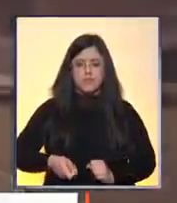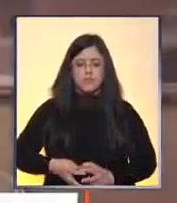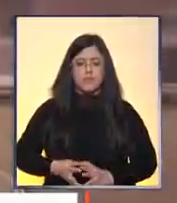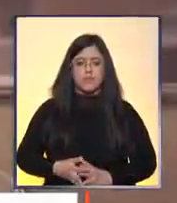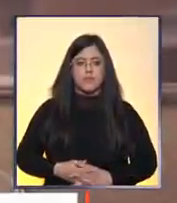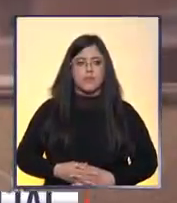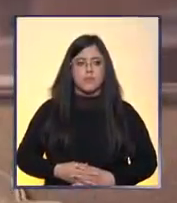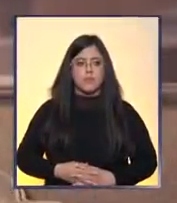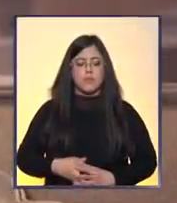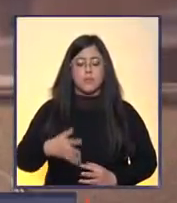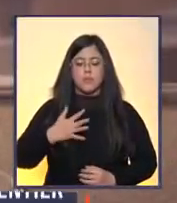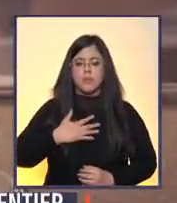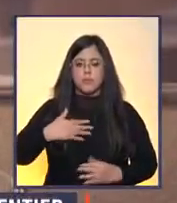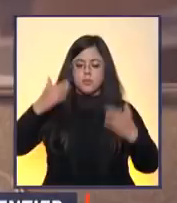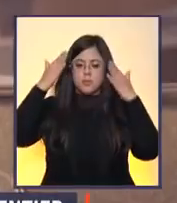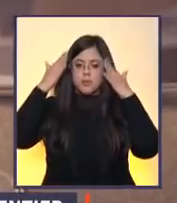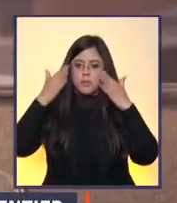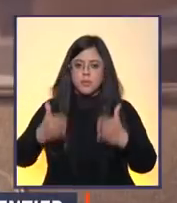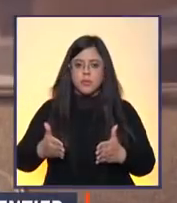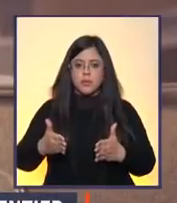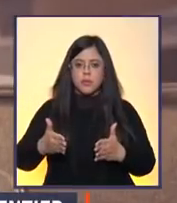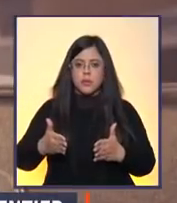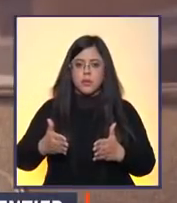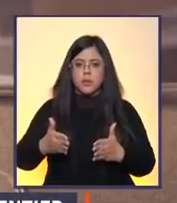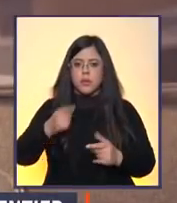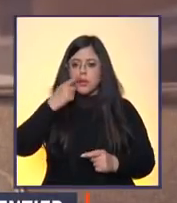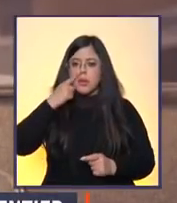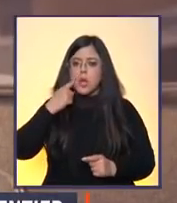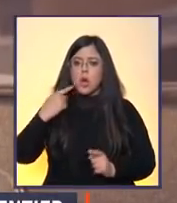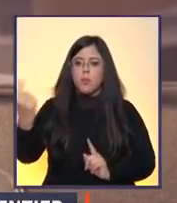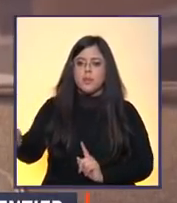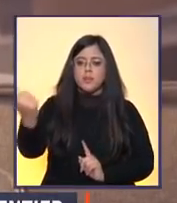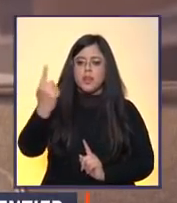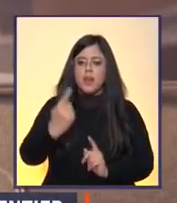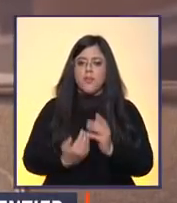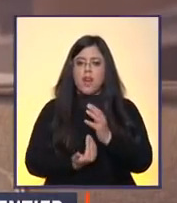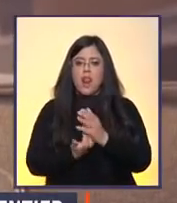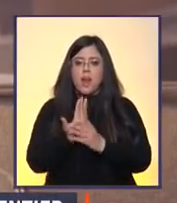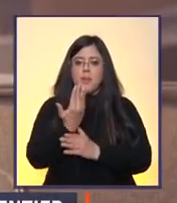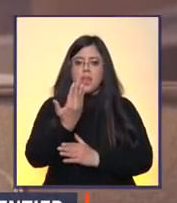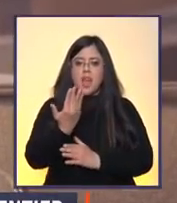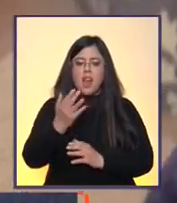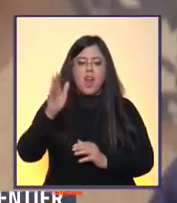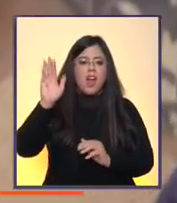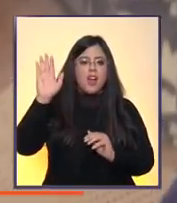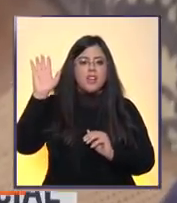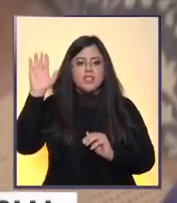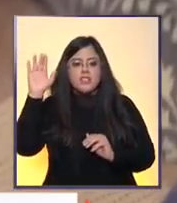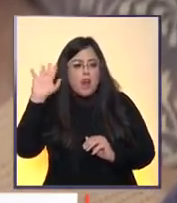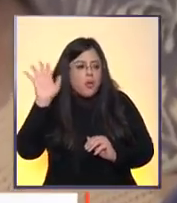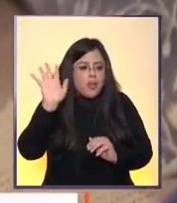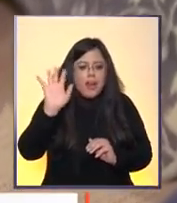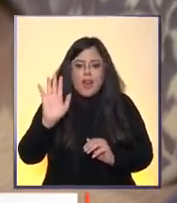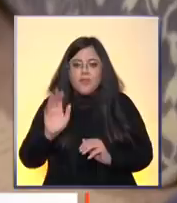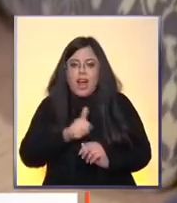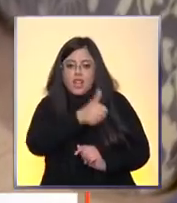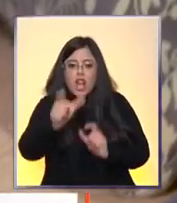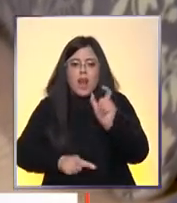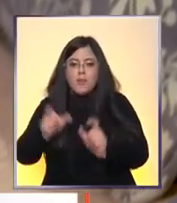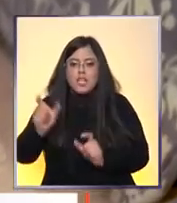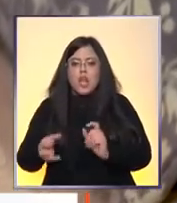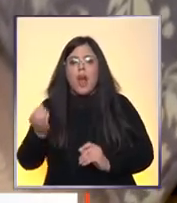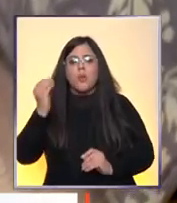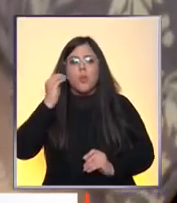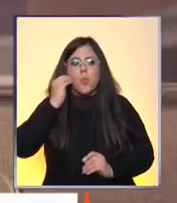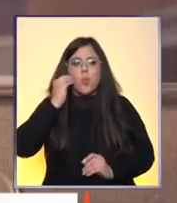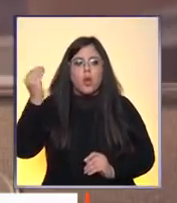Me llamaba la atención de que él llegaba en las mañanas, saludaba a todo el mundo y le daba un beso, la mejilla. Los trabajos que yo había